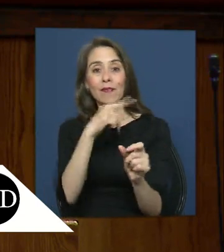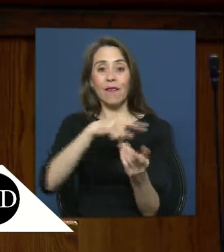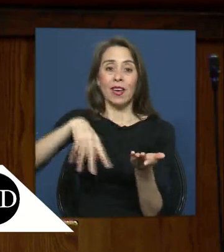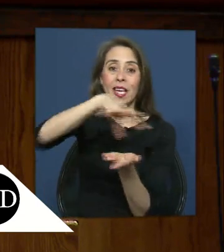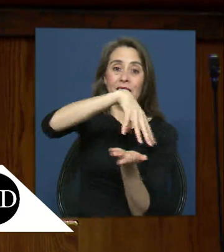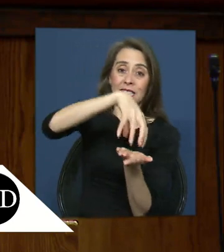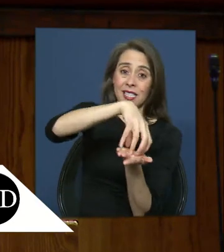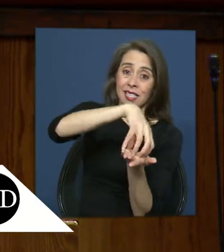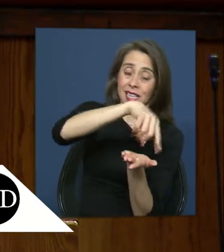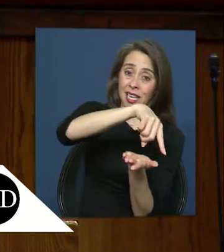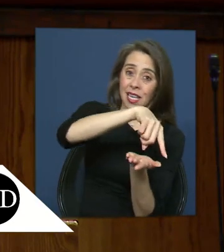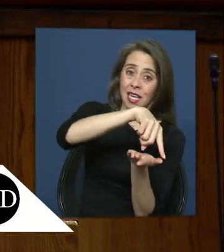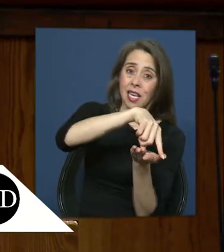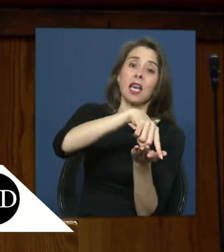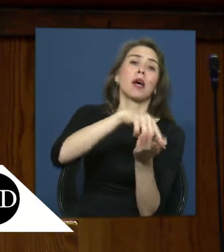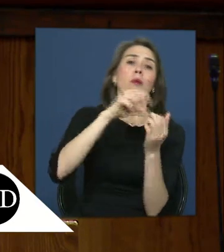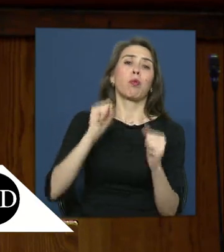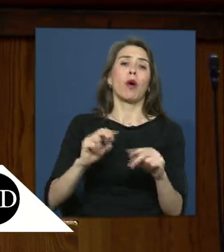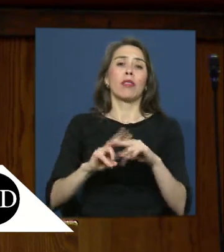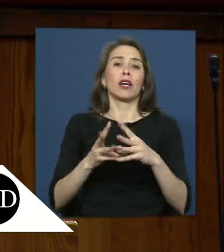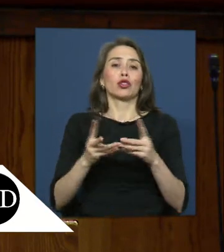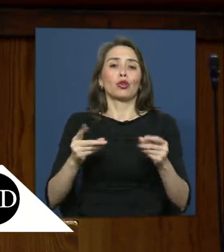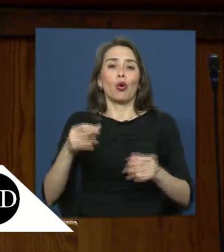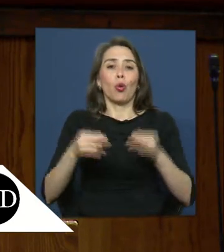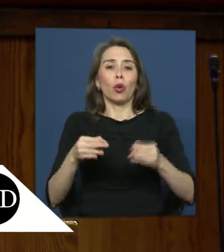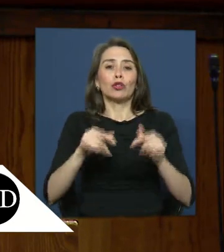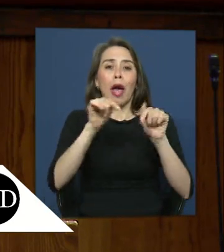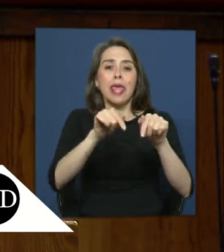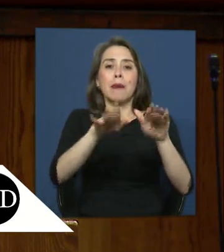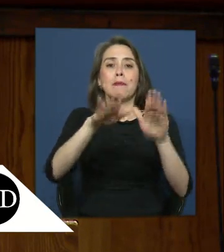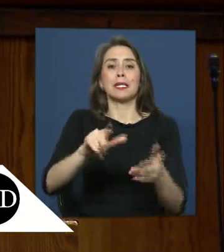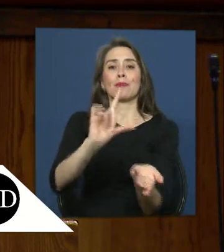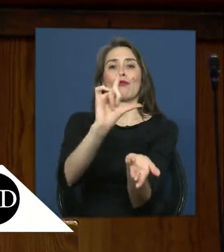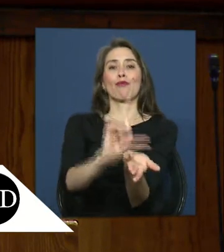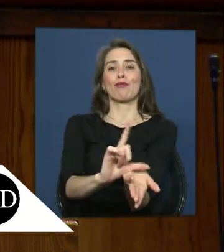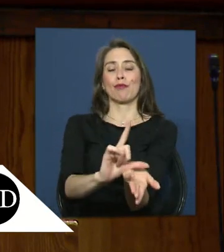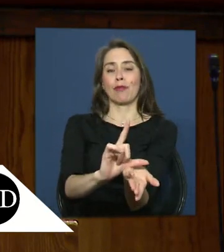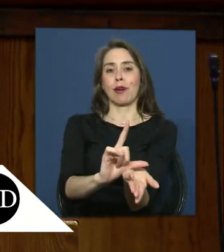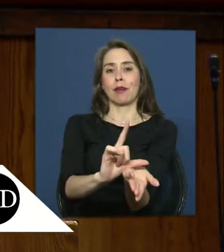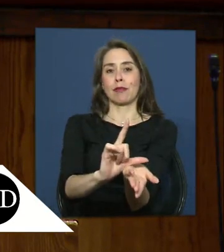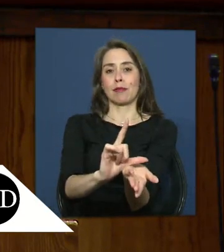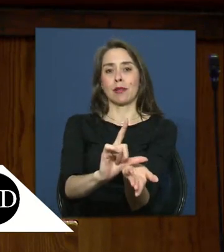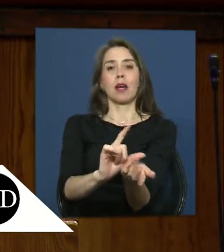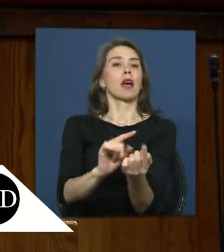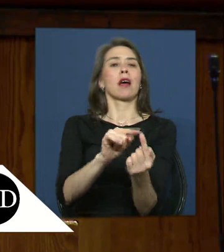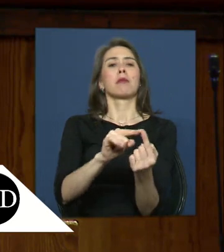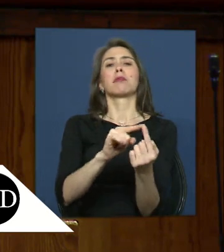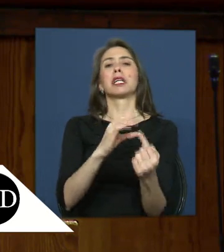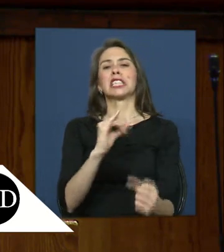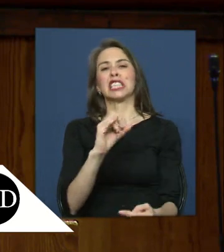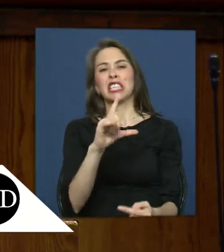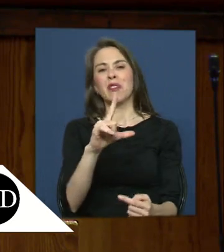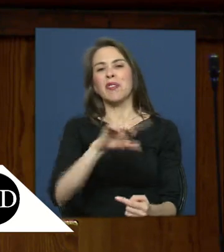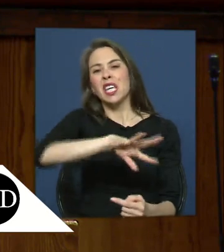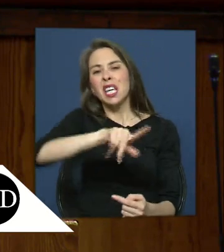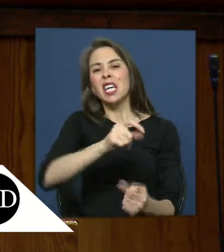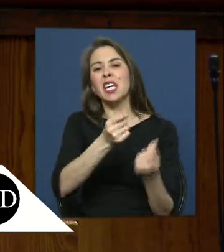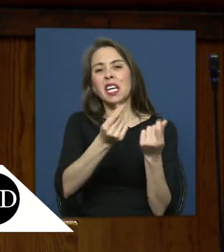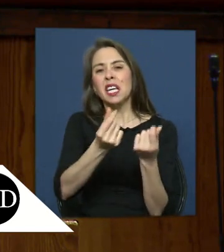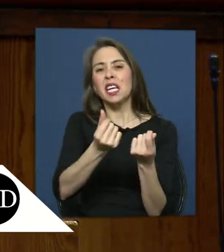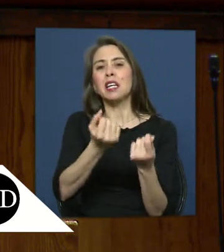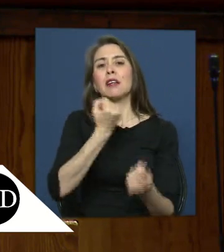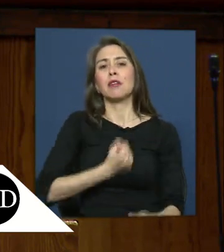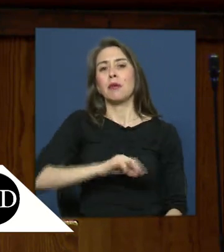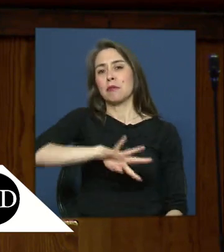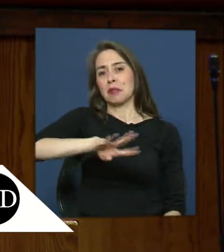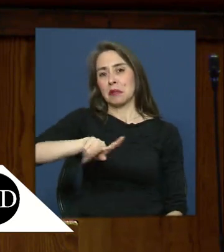la solución de sus conflictos judiciales, cualquiera sea su naturaleza, y particularmente aquellas de carácter civil